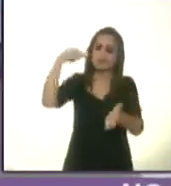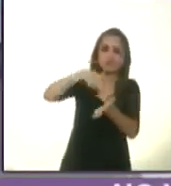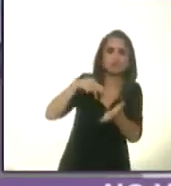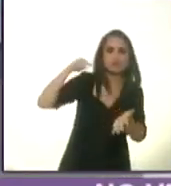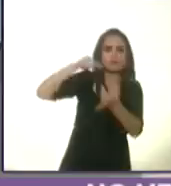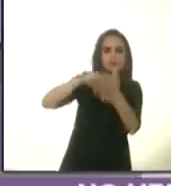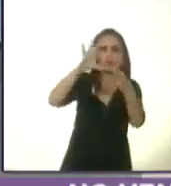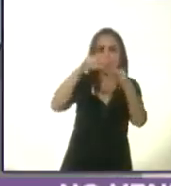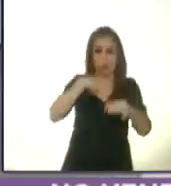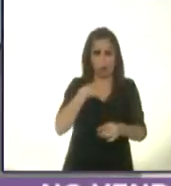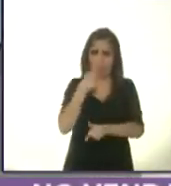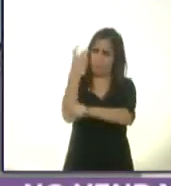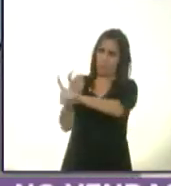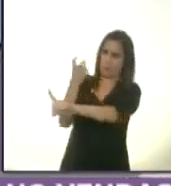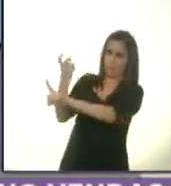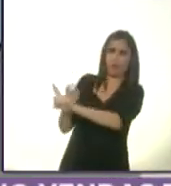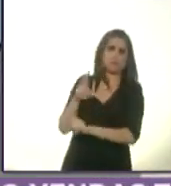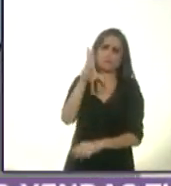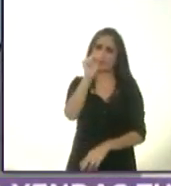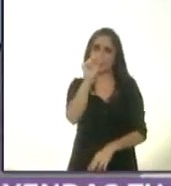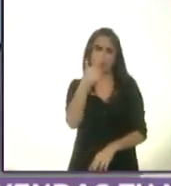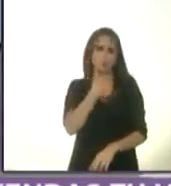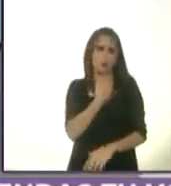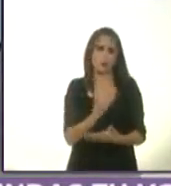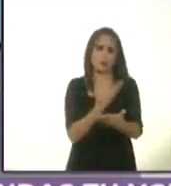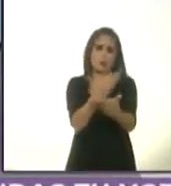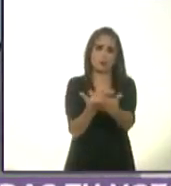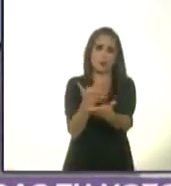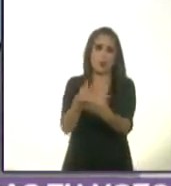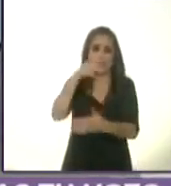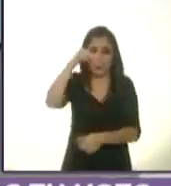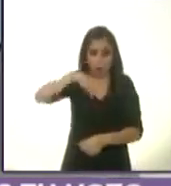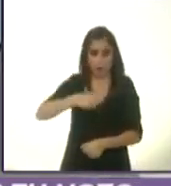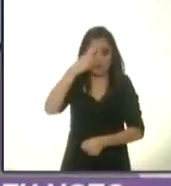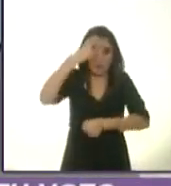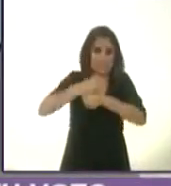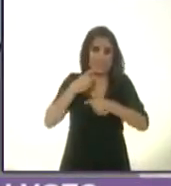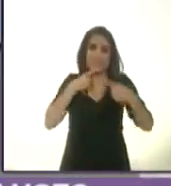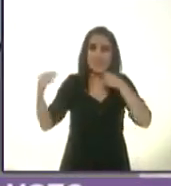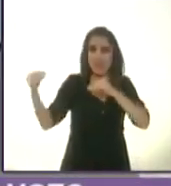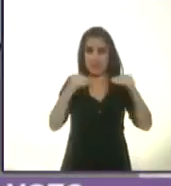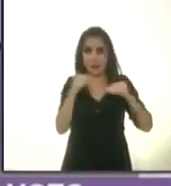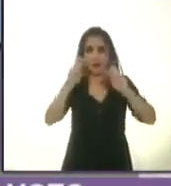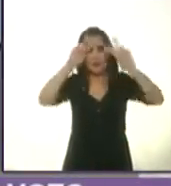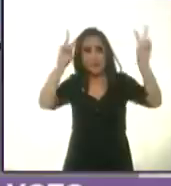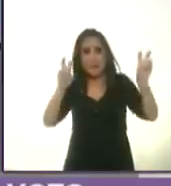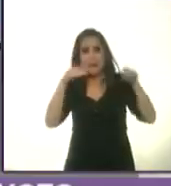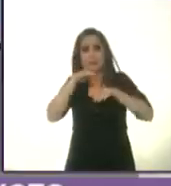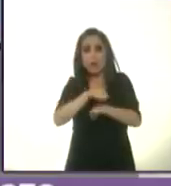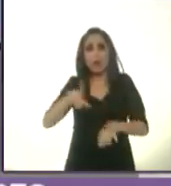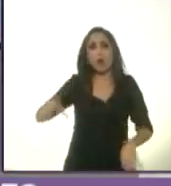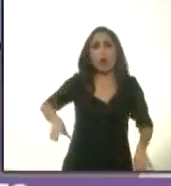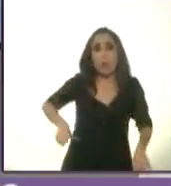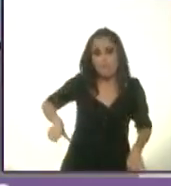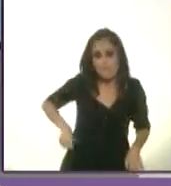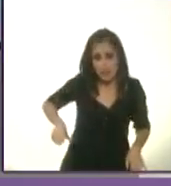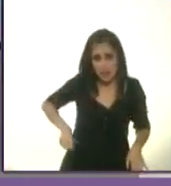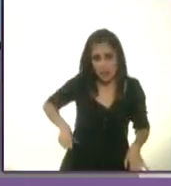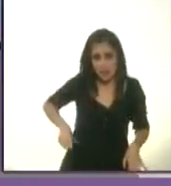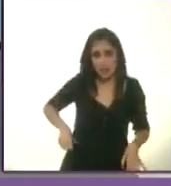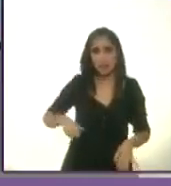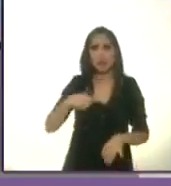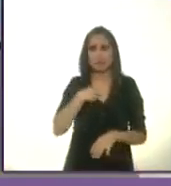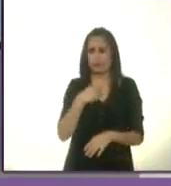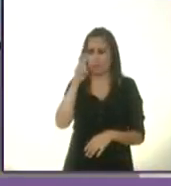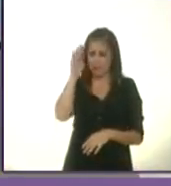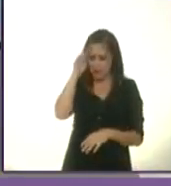no atacar pero no puedo dejar en este tercer debate donde estamos tocando el tema de gobierno no puedo dejar de cuestionar al